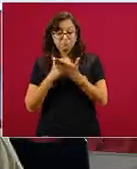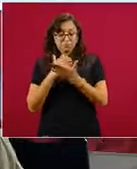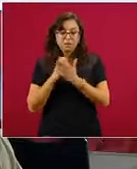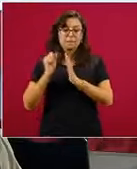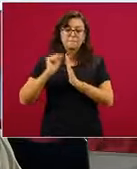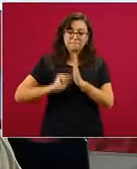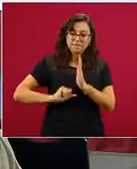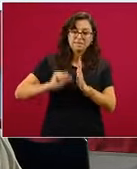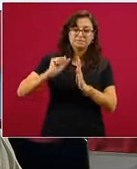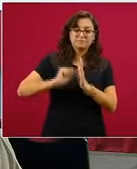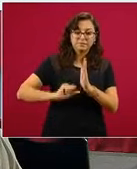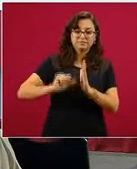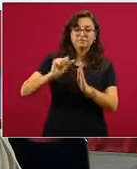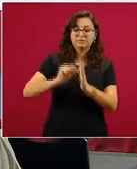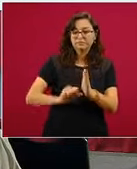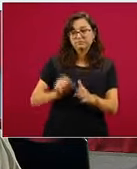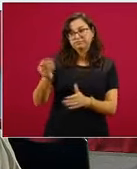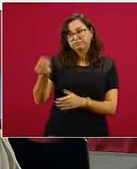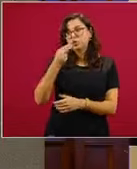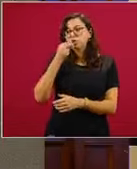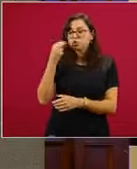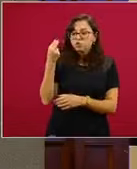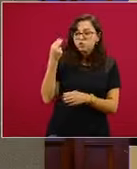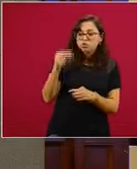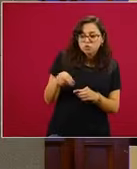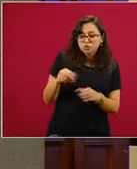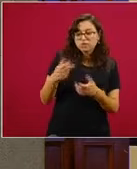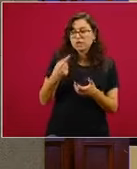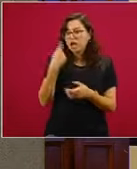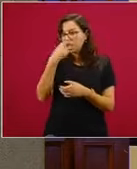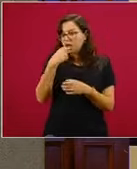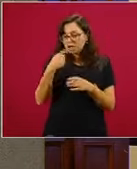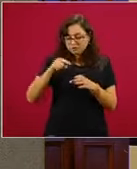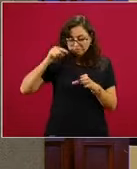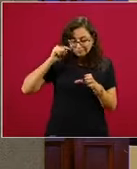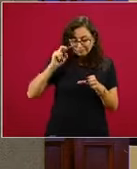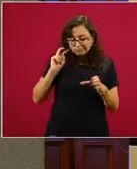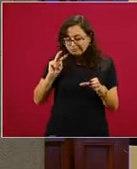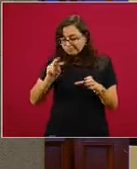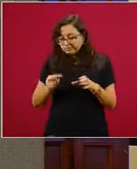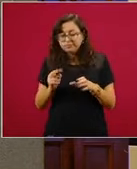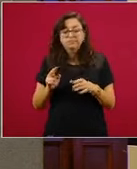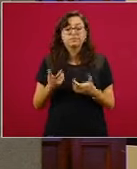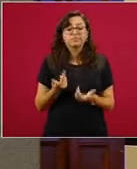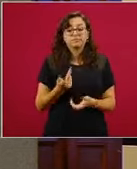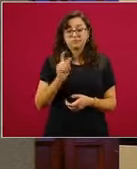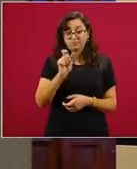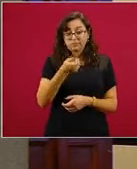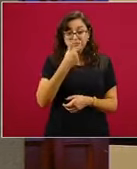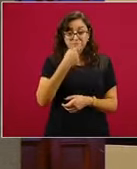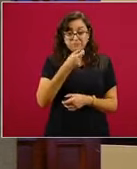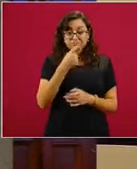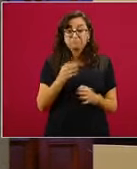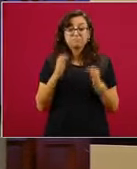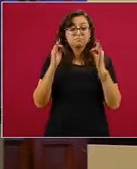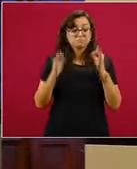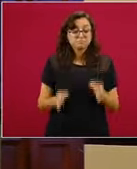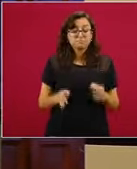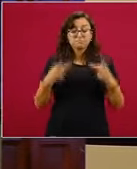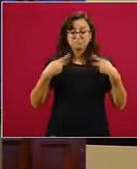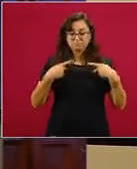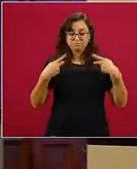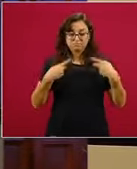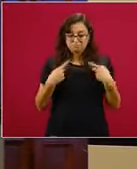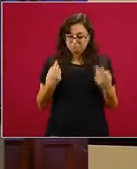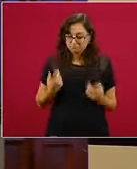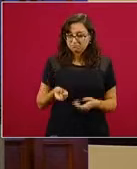mes pidiéndole que nos dé una flema. Por lo regular, les comentaba la efectividad del tratamiento. Una persona con un tratamiento y una